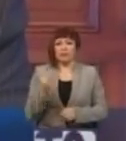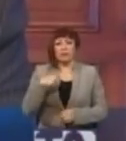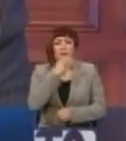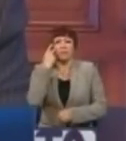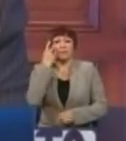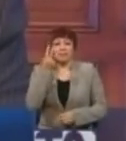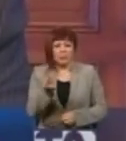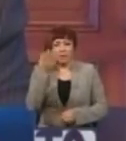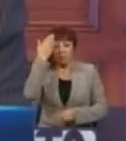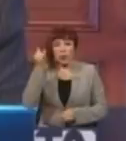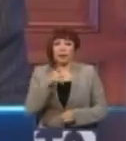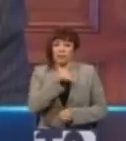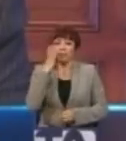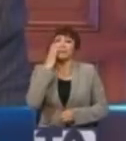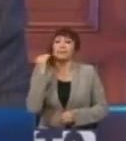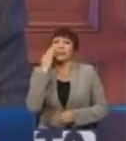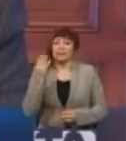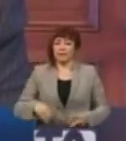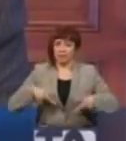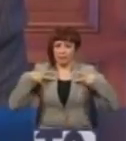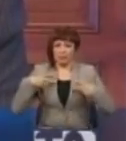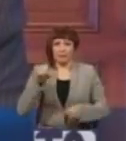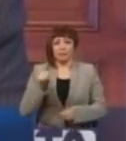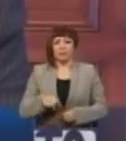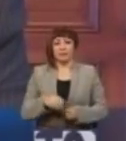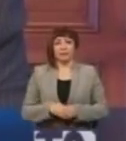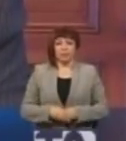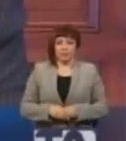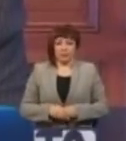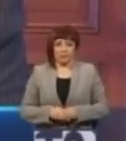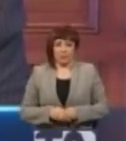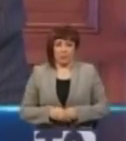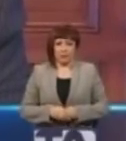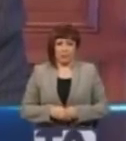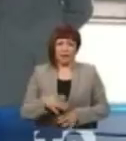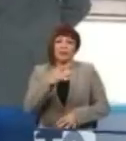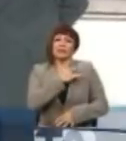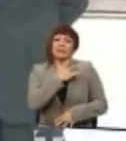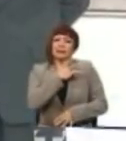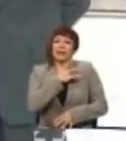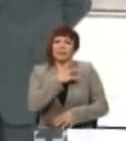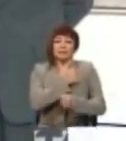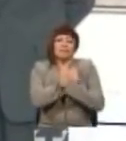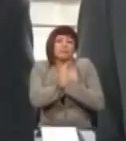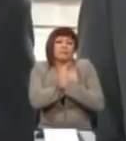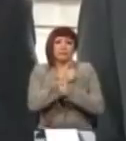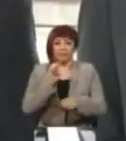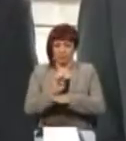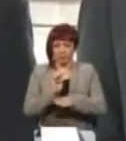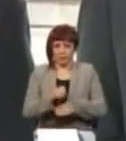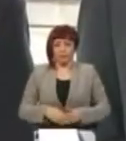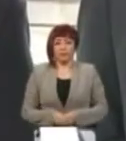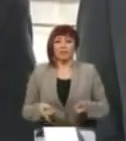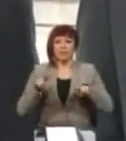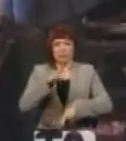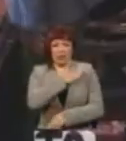sus actitudes y actividades en la vida han estado orientadas por su sentimiento patriótico. El general Moncayo además manifestó confianza